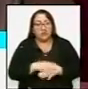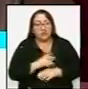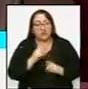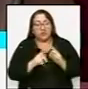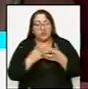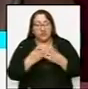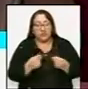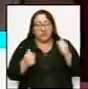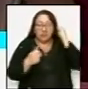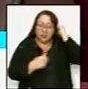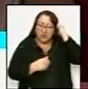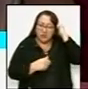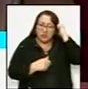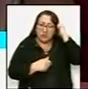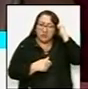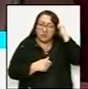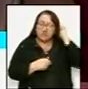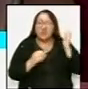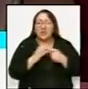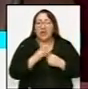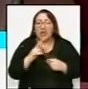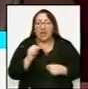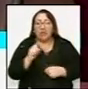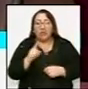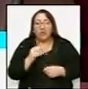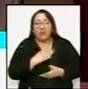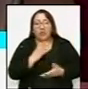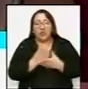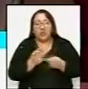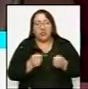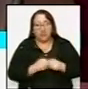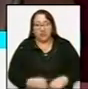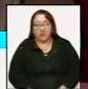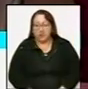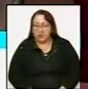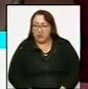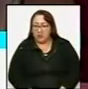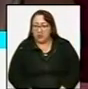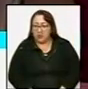infracción leve y grave reincidente una causal de suspensión.